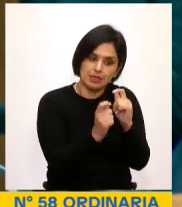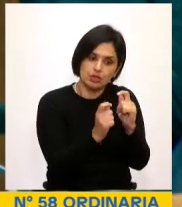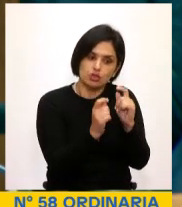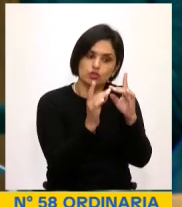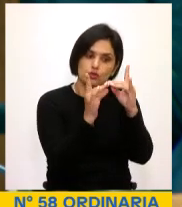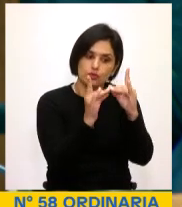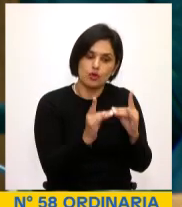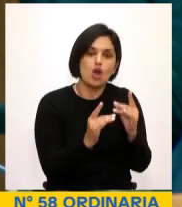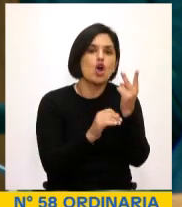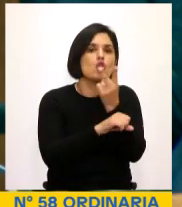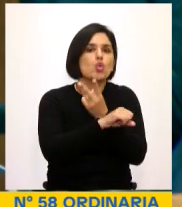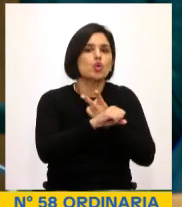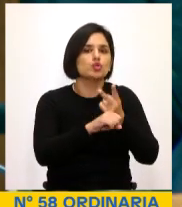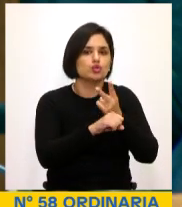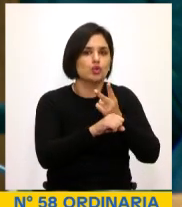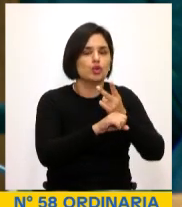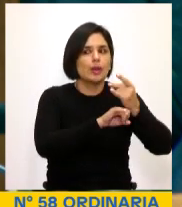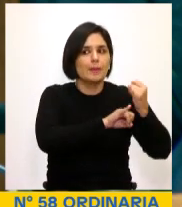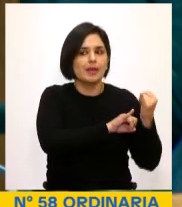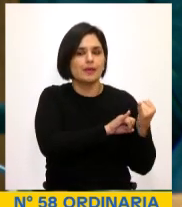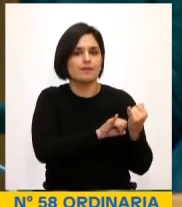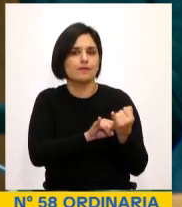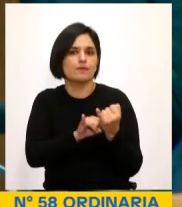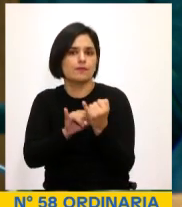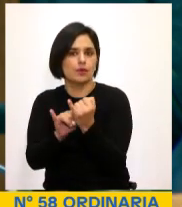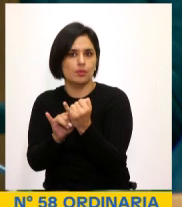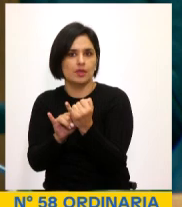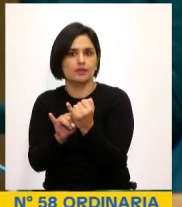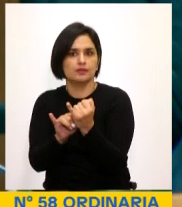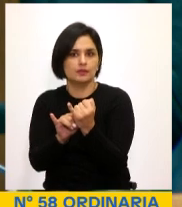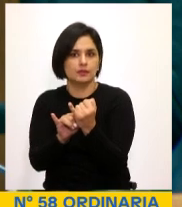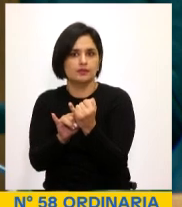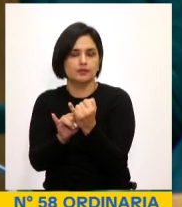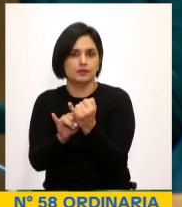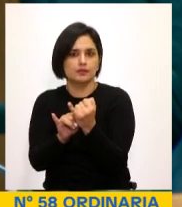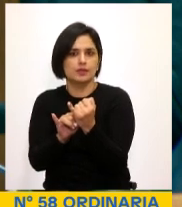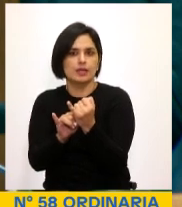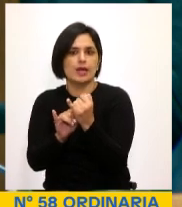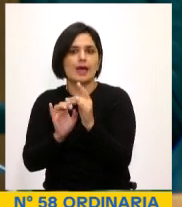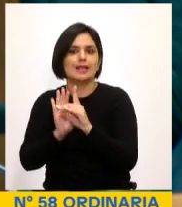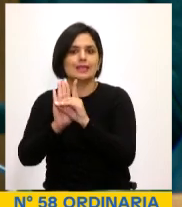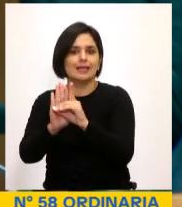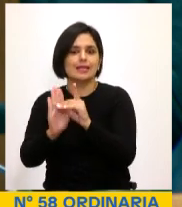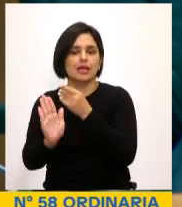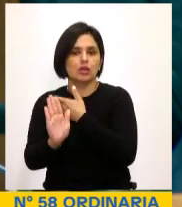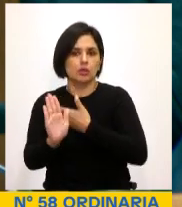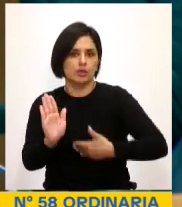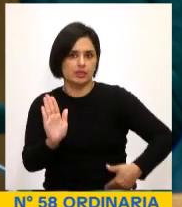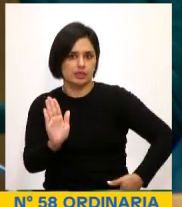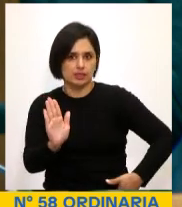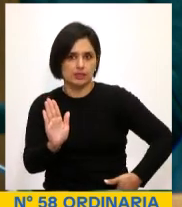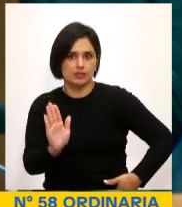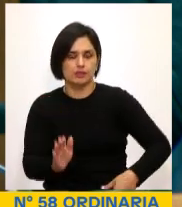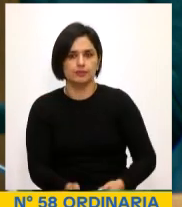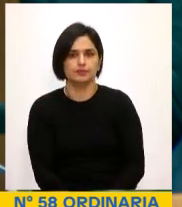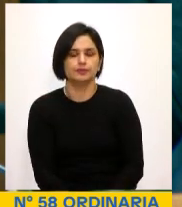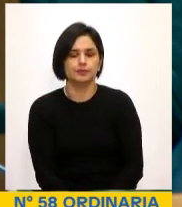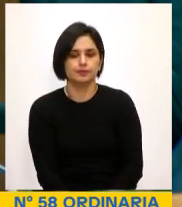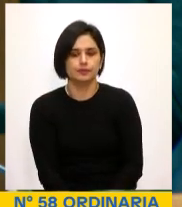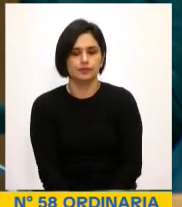horas de plazo para emitir el el informe técnico al delegado presidencial que ya he